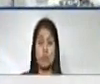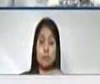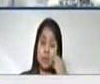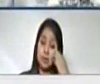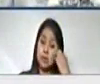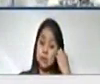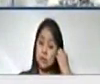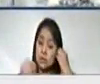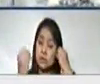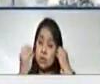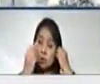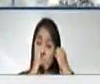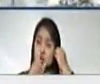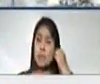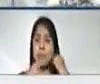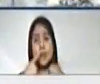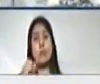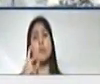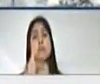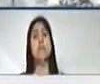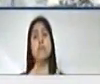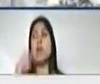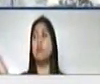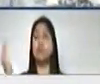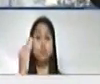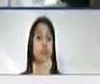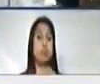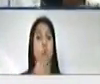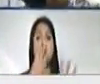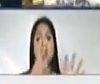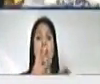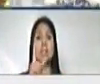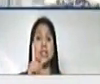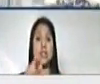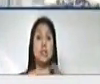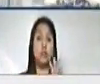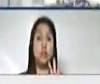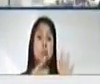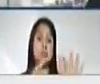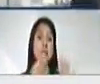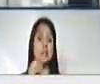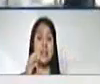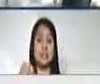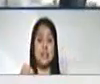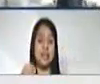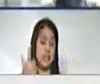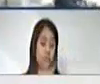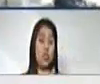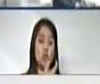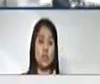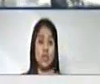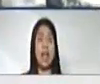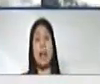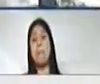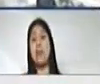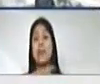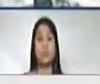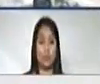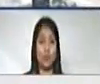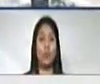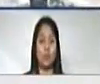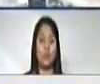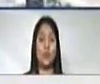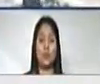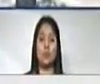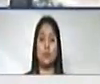de seguridad. Además, lo más importante también, mantener esa cadena de frío para preservar las vacunas y que estén listas hasta